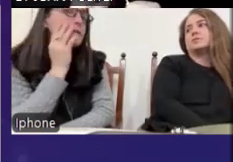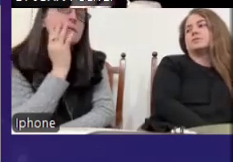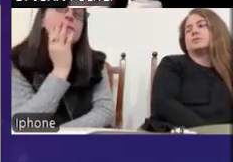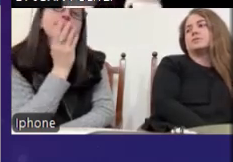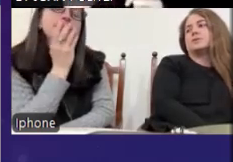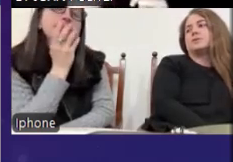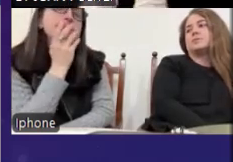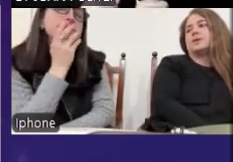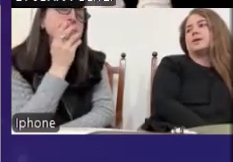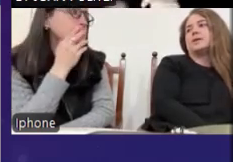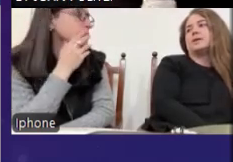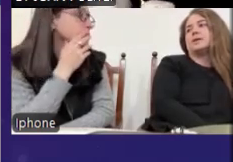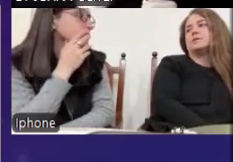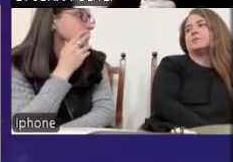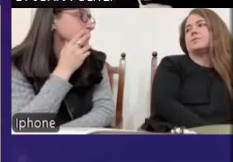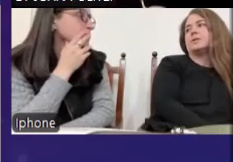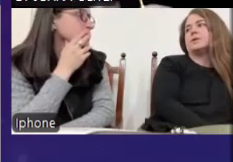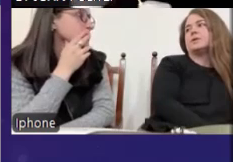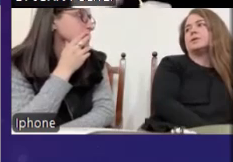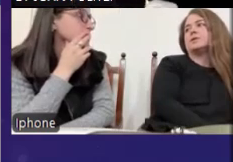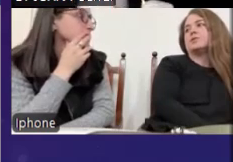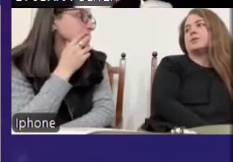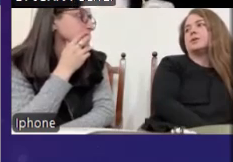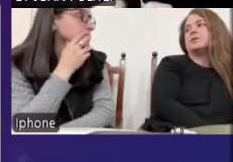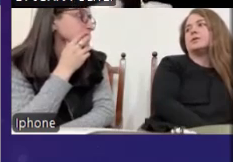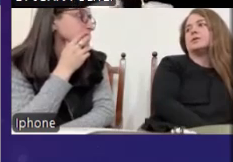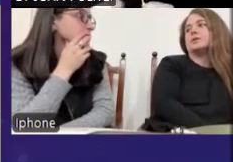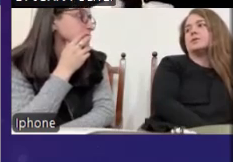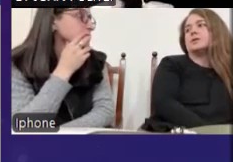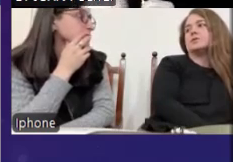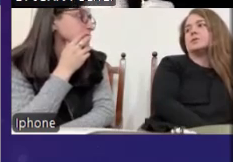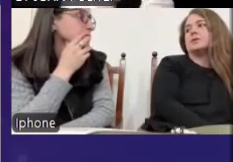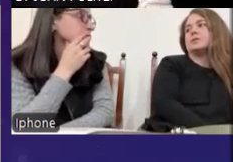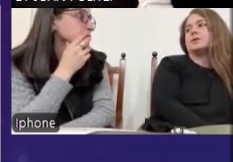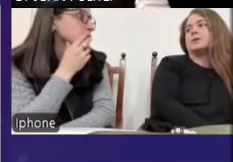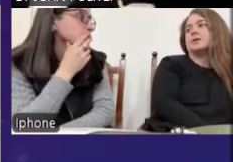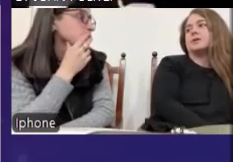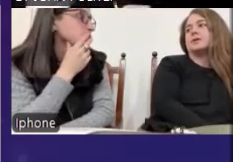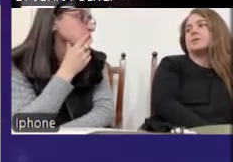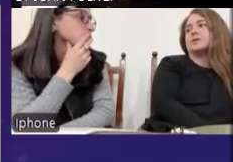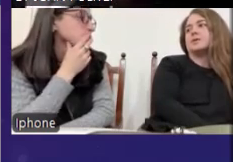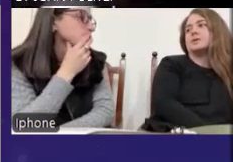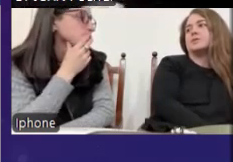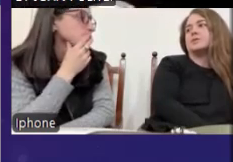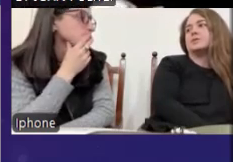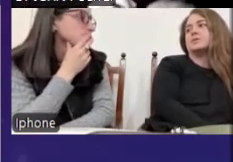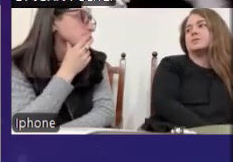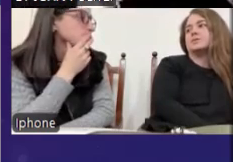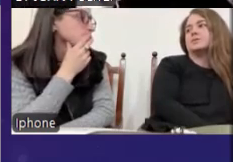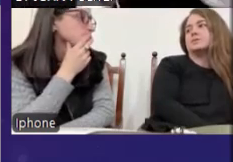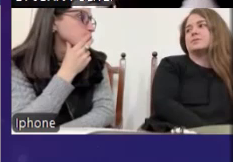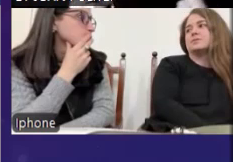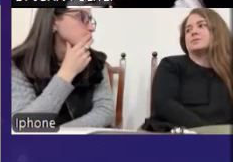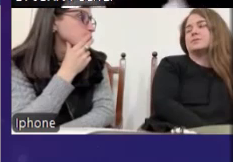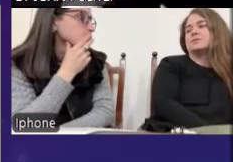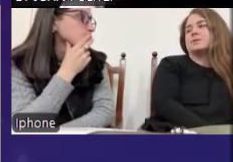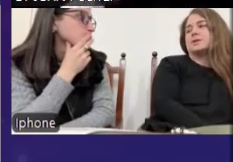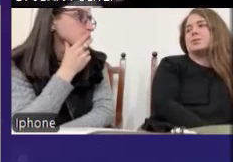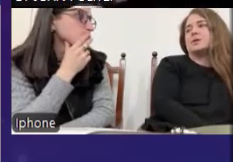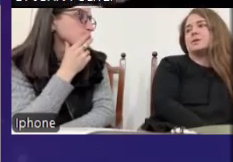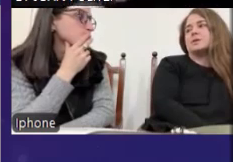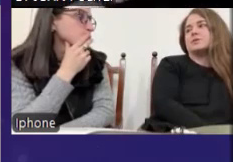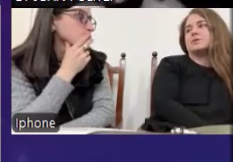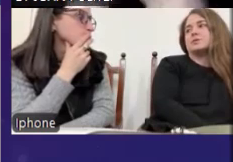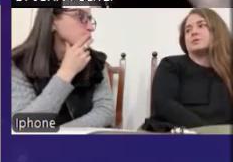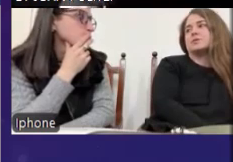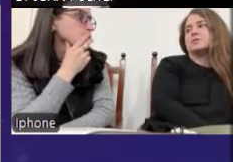poco, se mueren y nacen nuevas permanentemente. Por eso hay un dicho que decíamos que a alguien joven vos le podés sacar